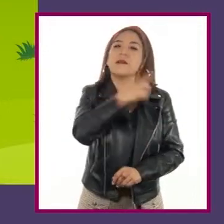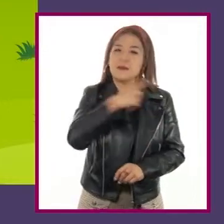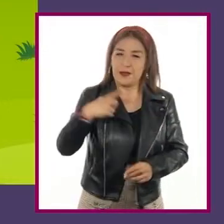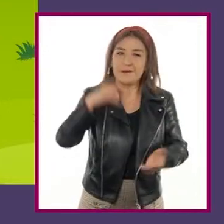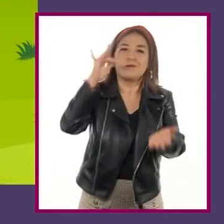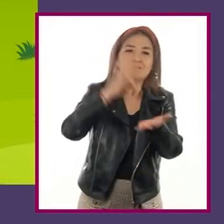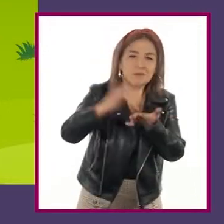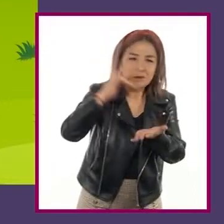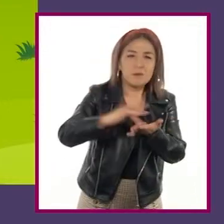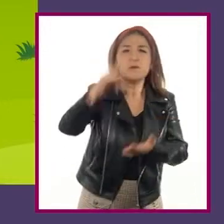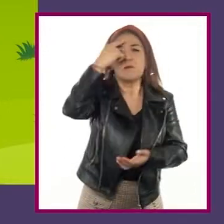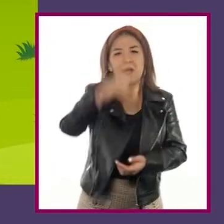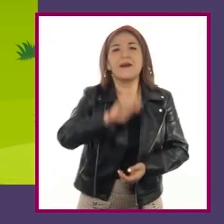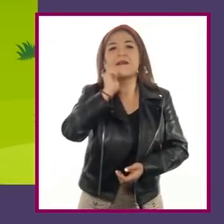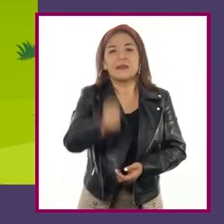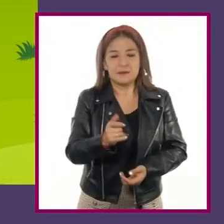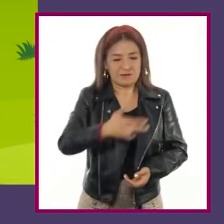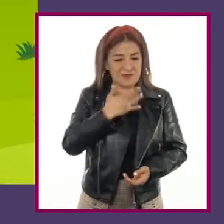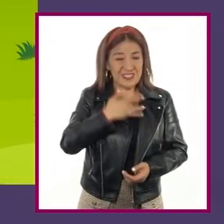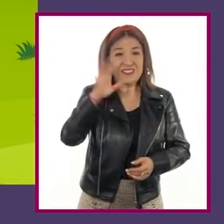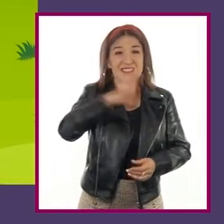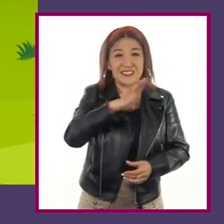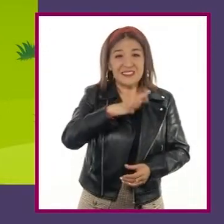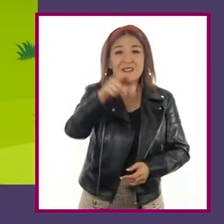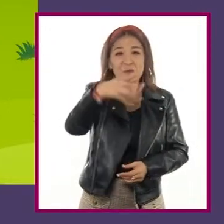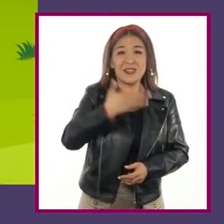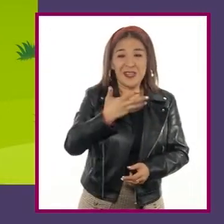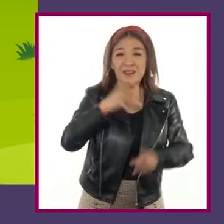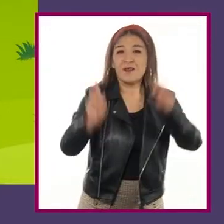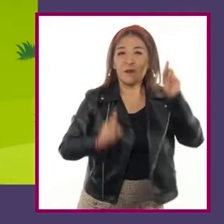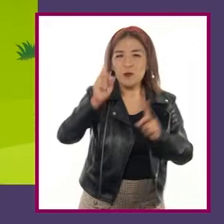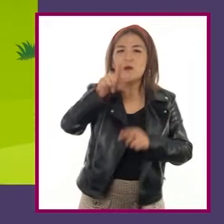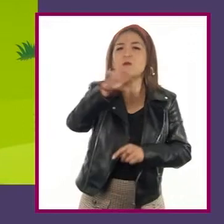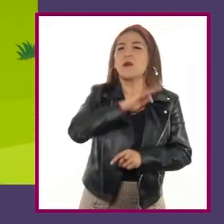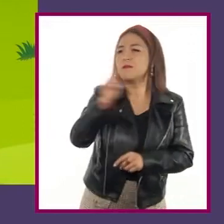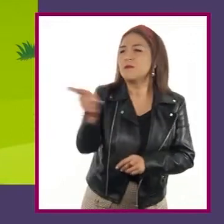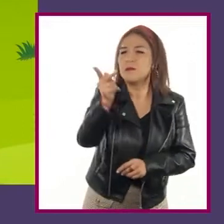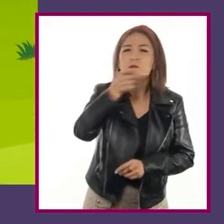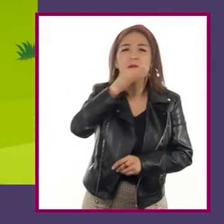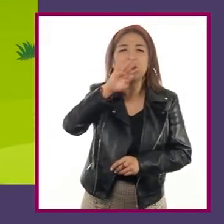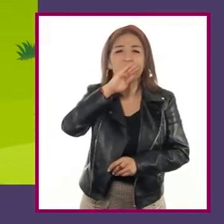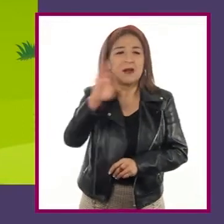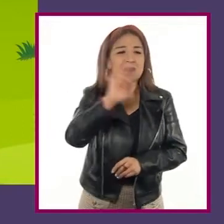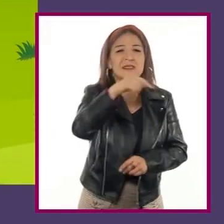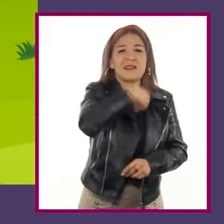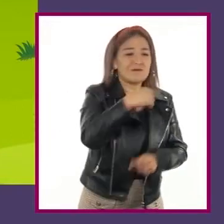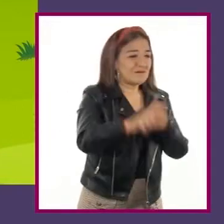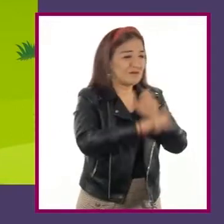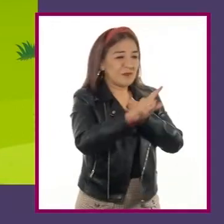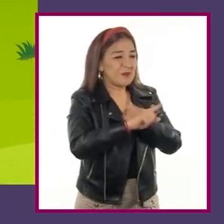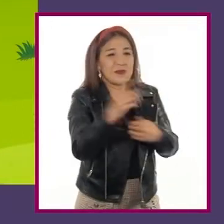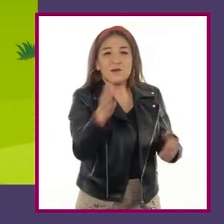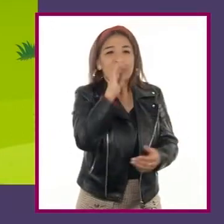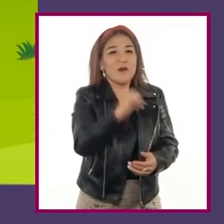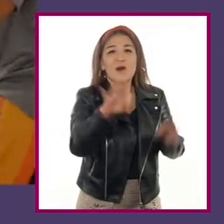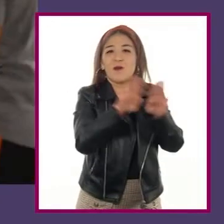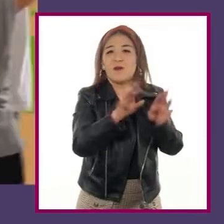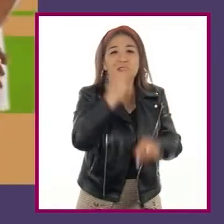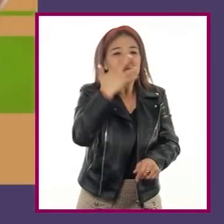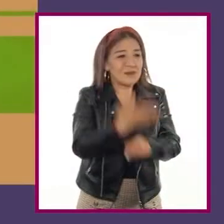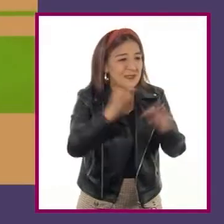algunas decisiones que nos causan dudas, pues no siempre somos capaces de afrontar la responsabilidad de nuestros